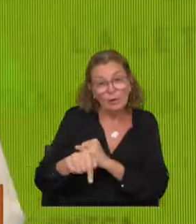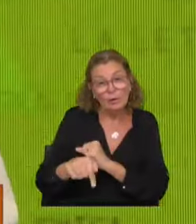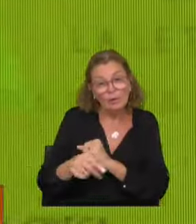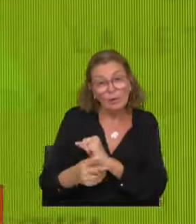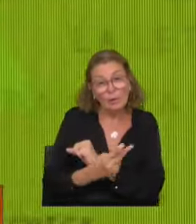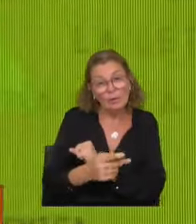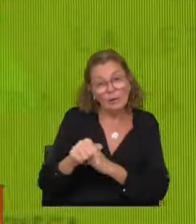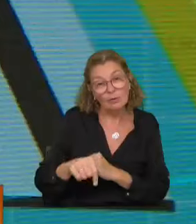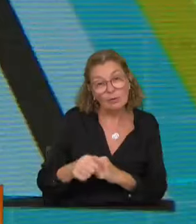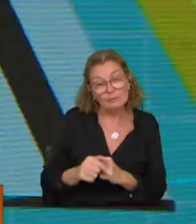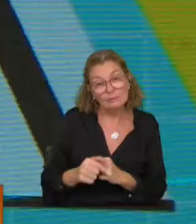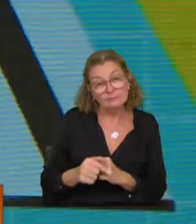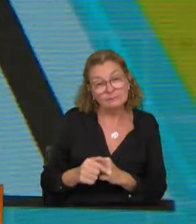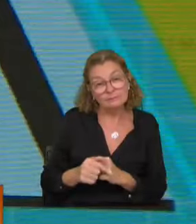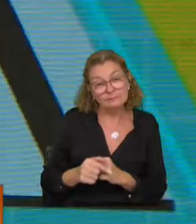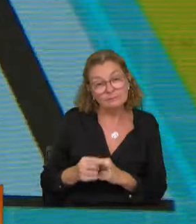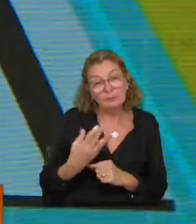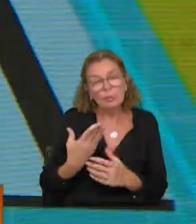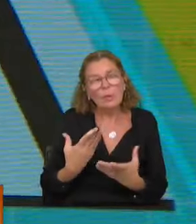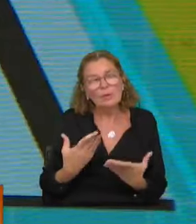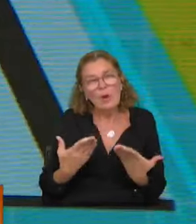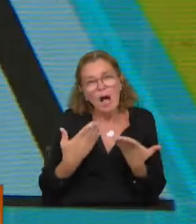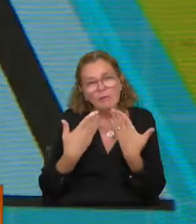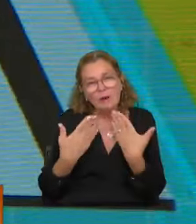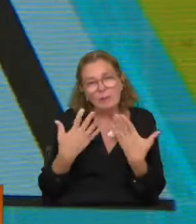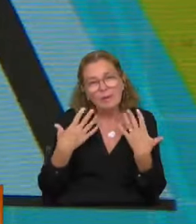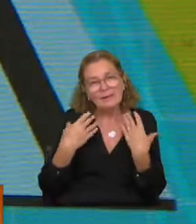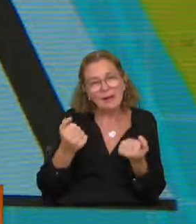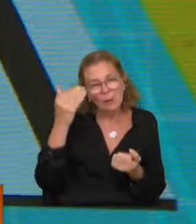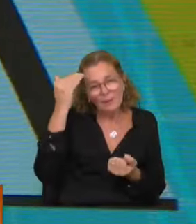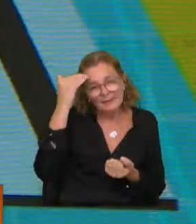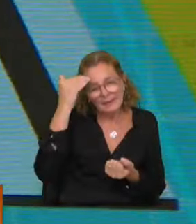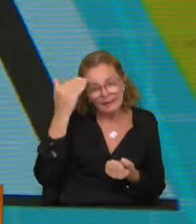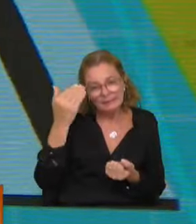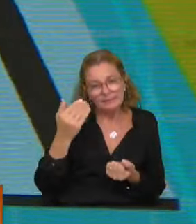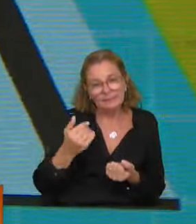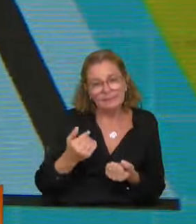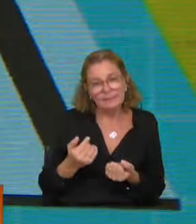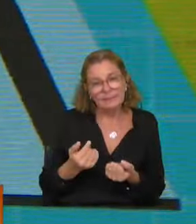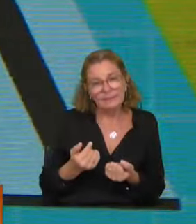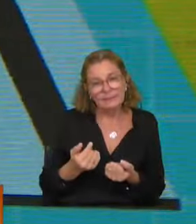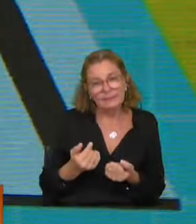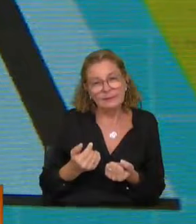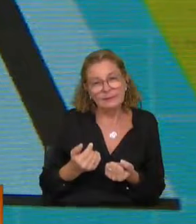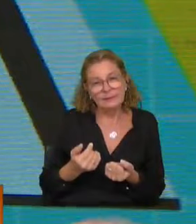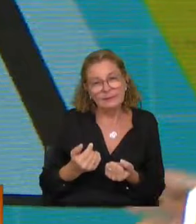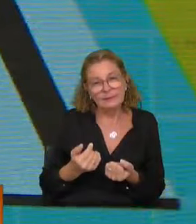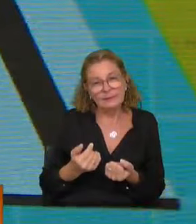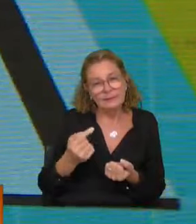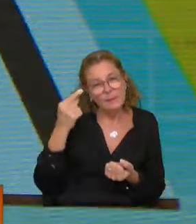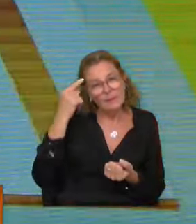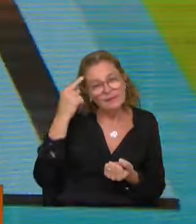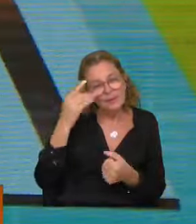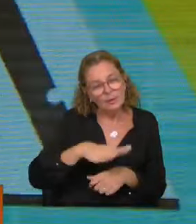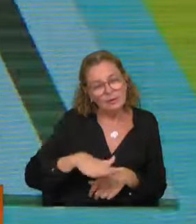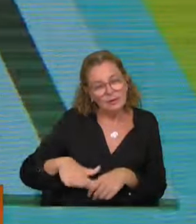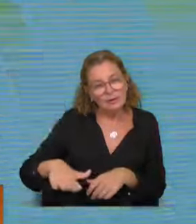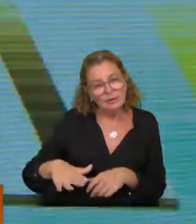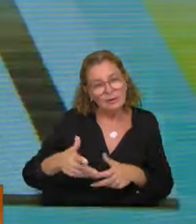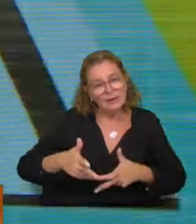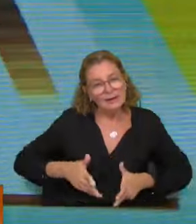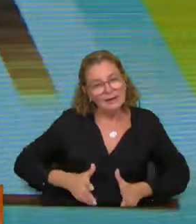hoy Claudia cuando hablamos de Salud Mental como venía mencionando Natalia si pensamos en niños y niñas que